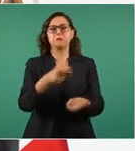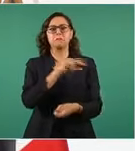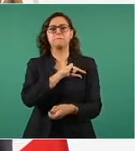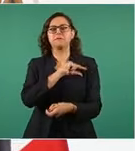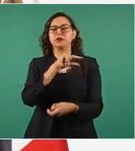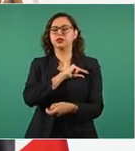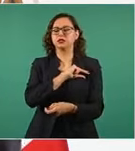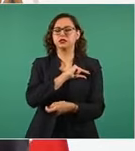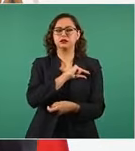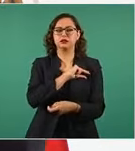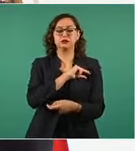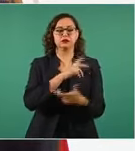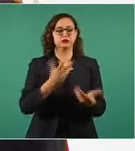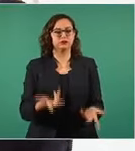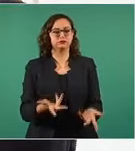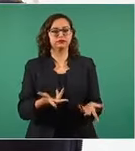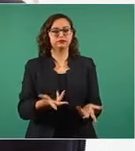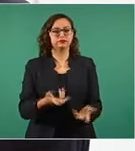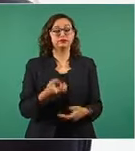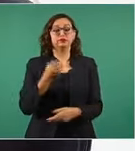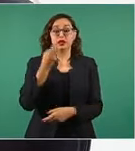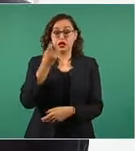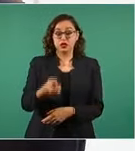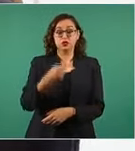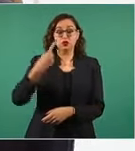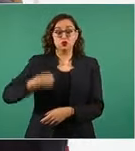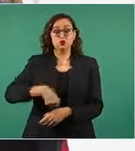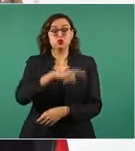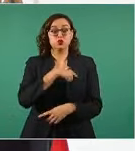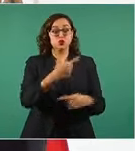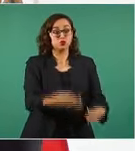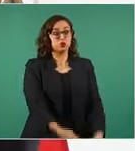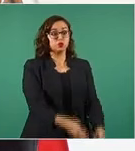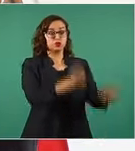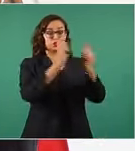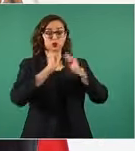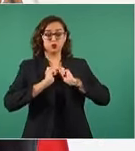Al inicio de nuestra administración, las refinerías transformaban